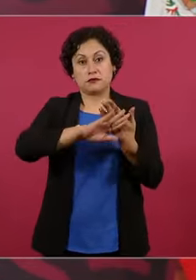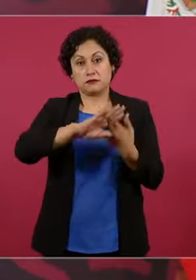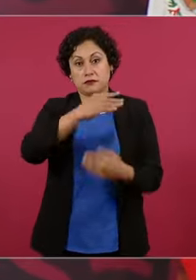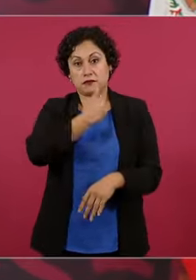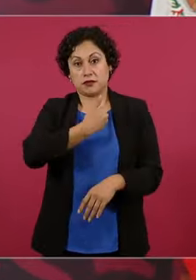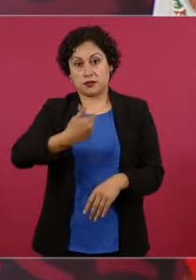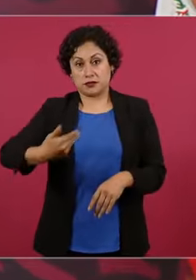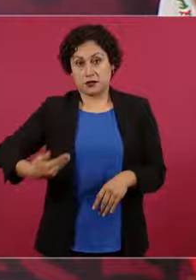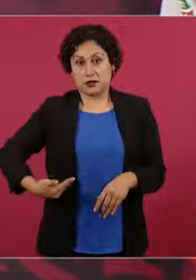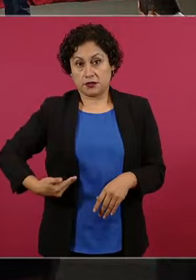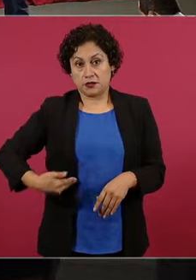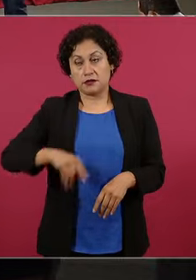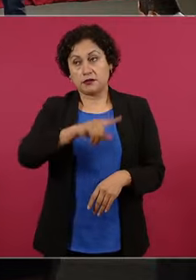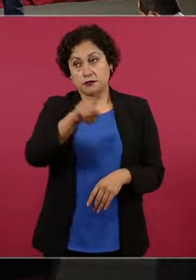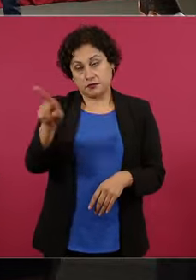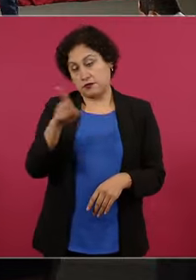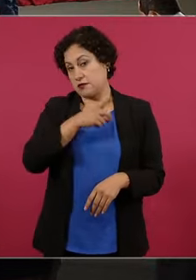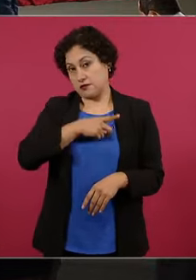Eso no está.